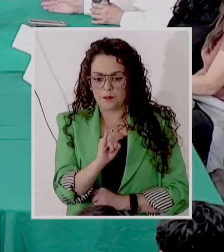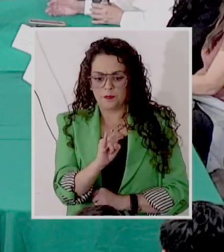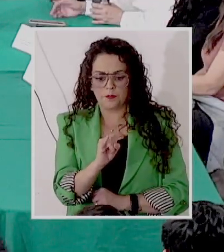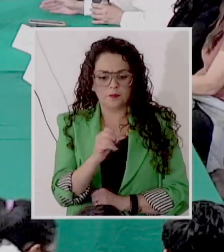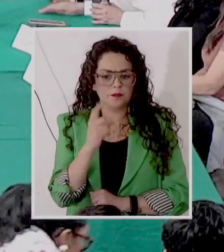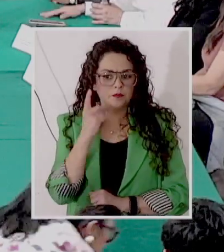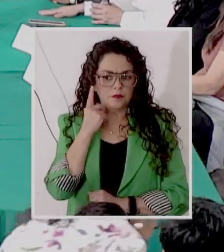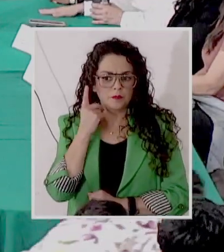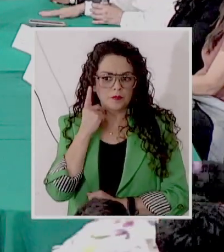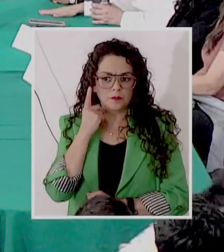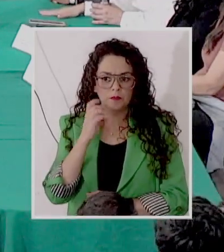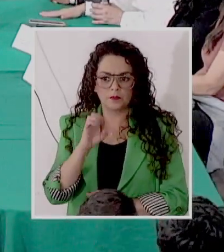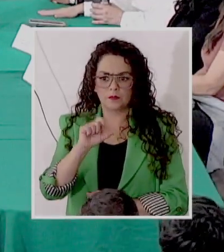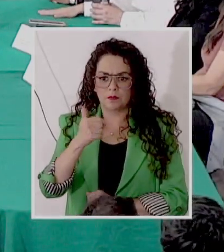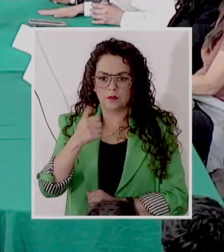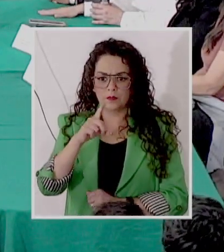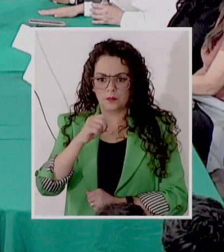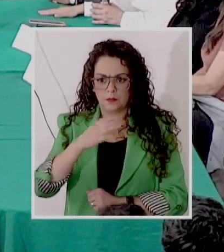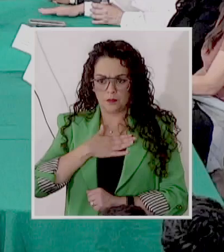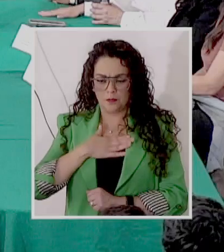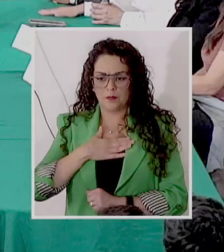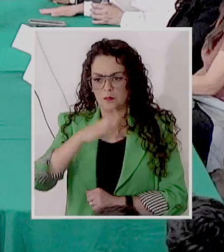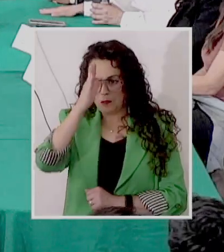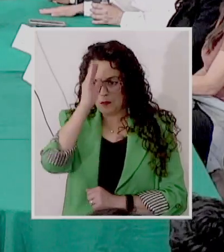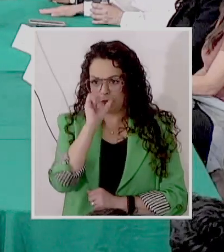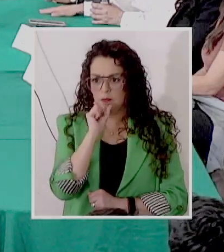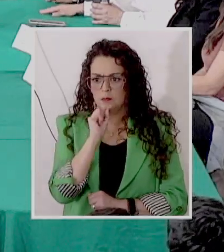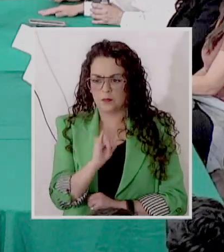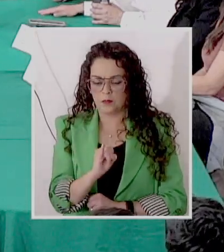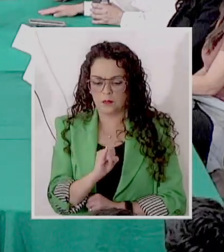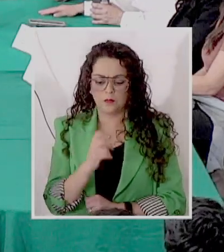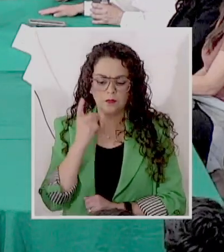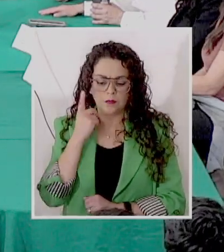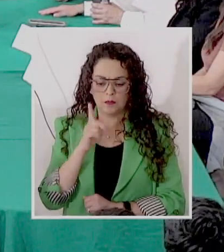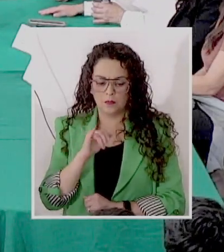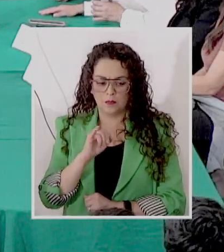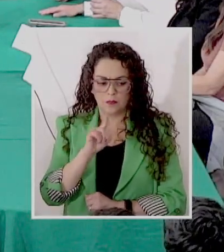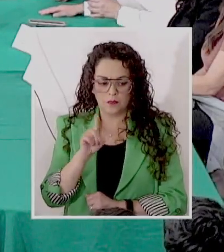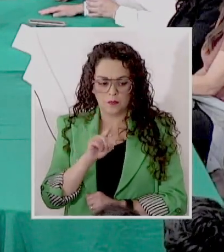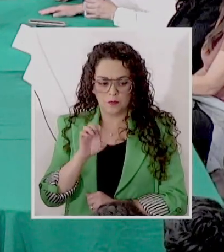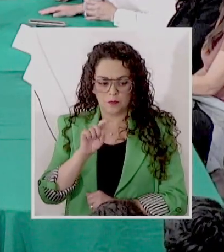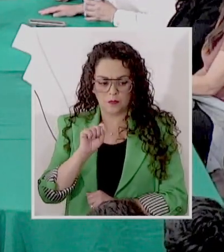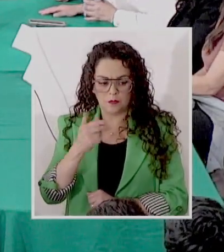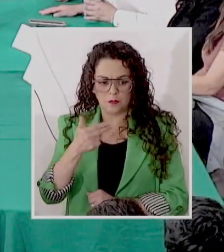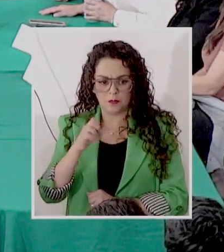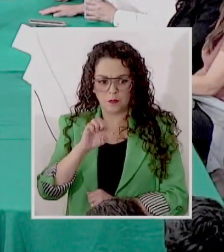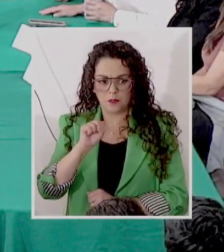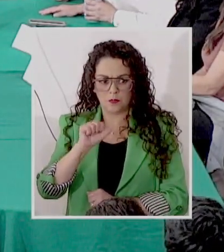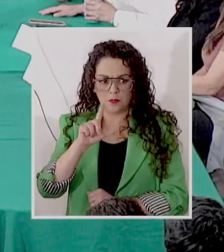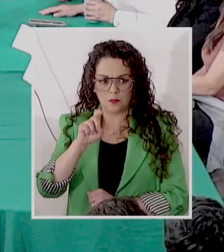Diputado Fernando Zárate Salgado, el de la voz, a favor. Diputada Lisette Salgado Viramontes.